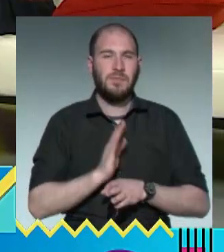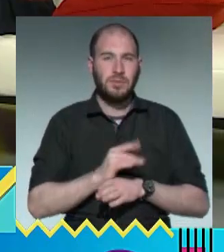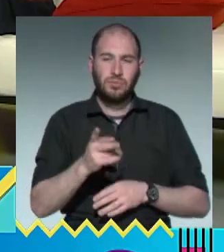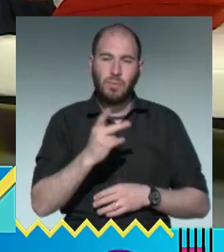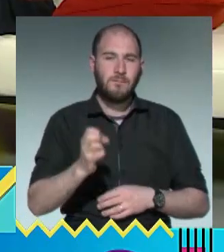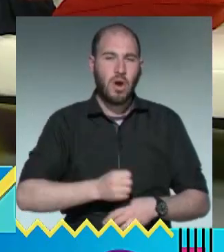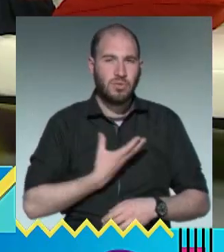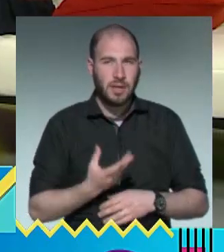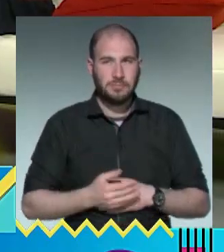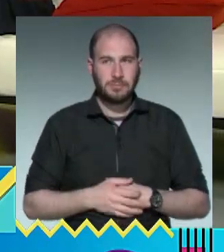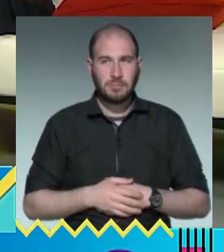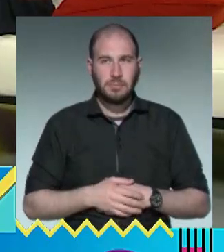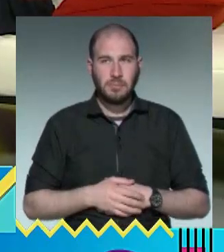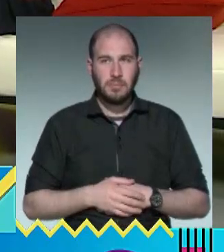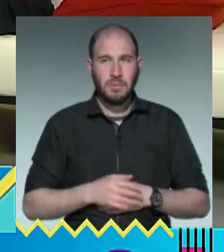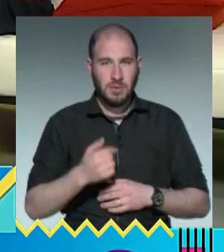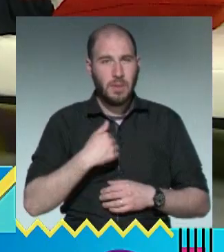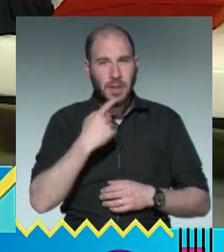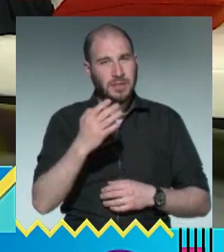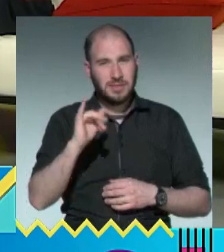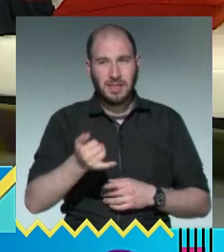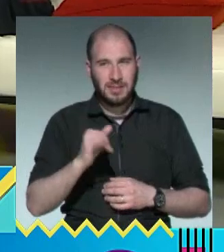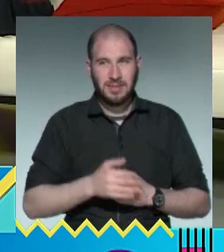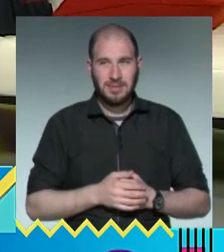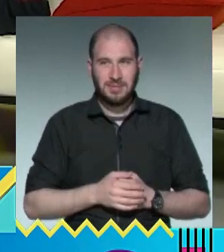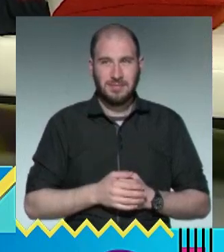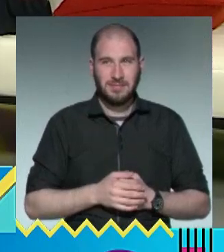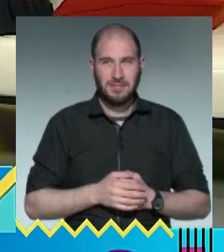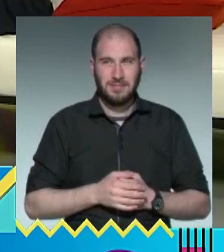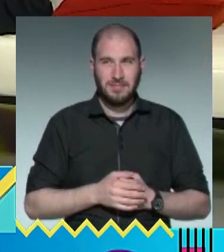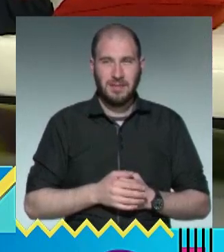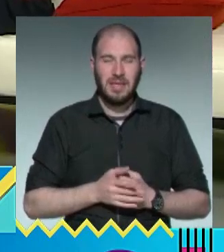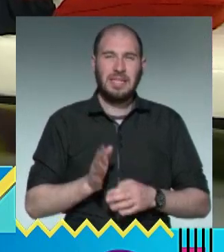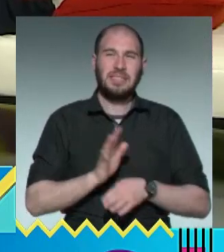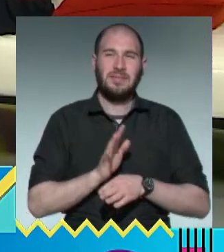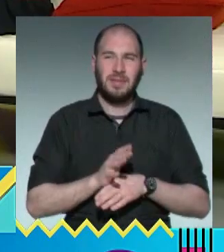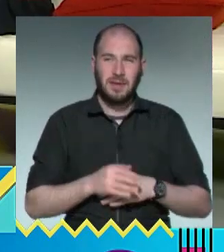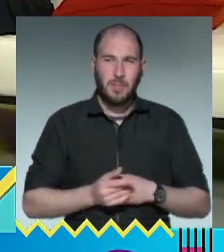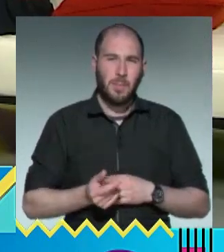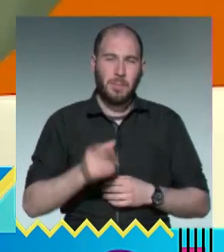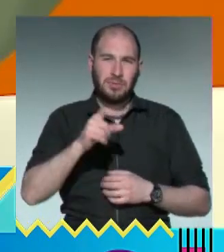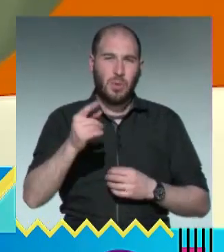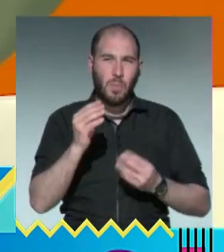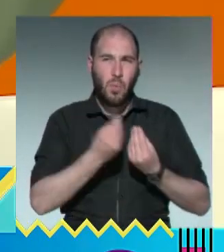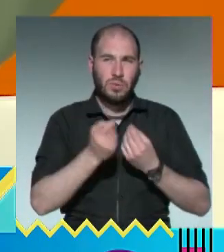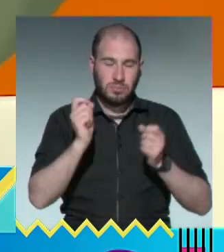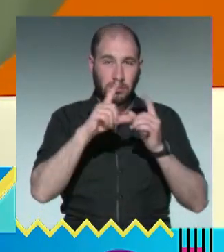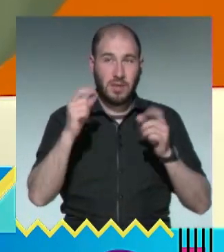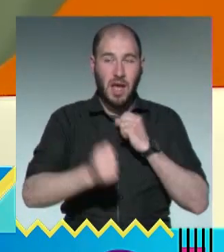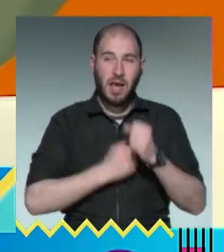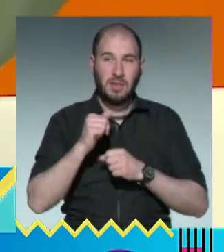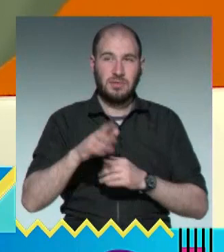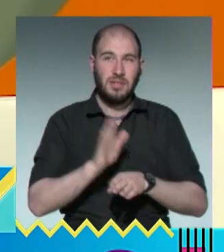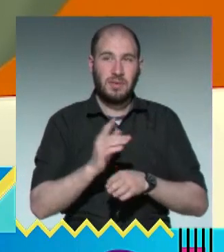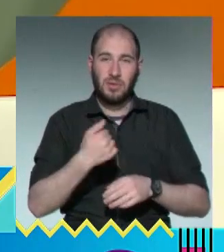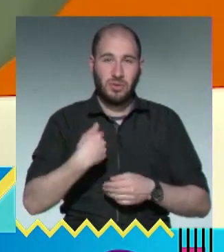sea voluntario? La voy a hacer. Significa... No, significa, y que mucha gente se sorprende hasta el día de hoy, significa